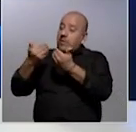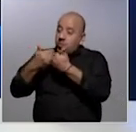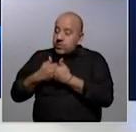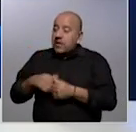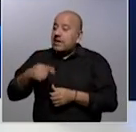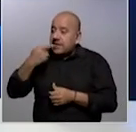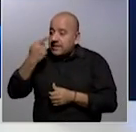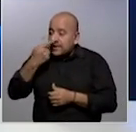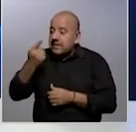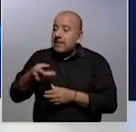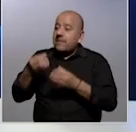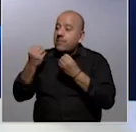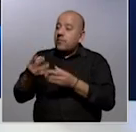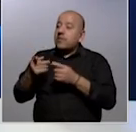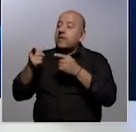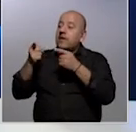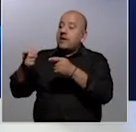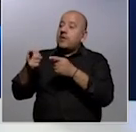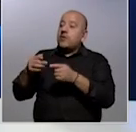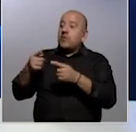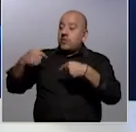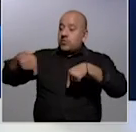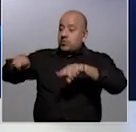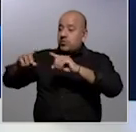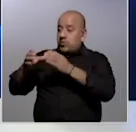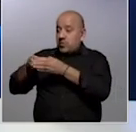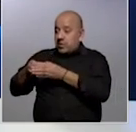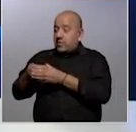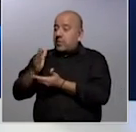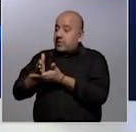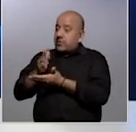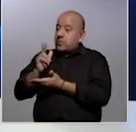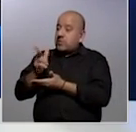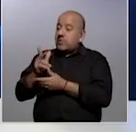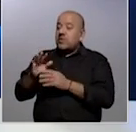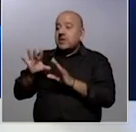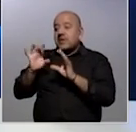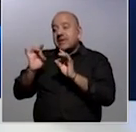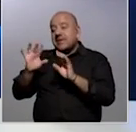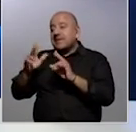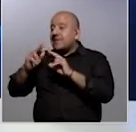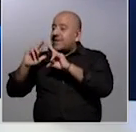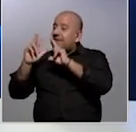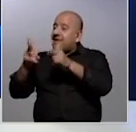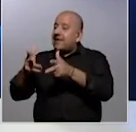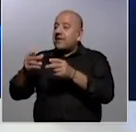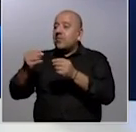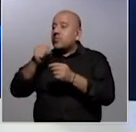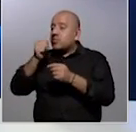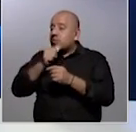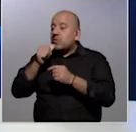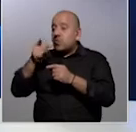la esencia de estos organismos es que justamente sean recomendaciones y eso el uruguay lo tiene que entender